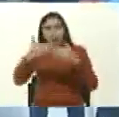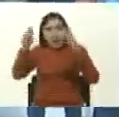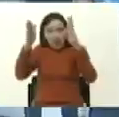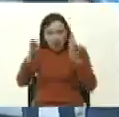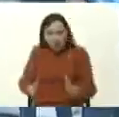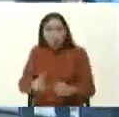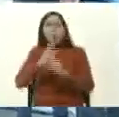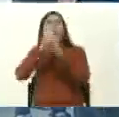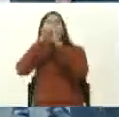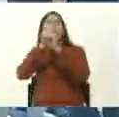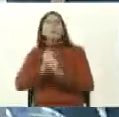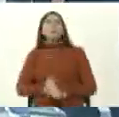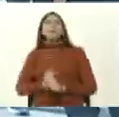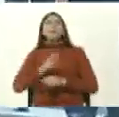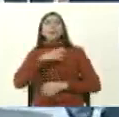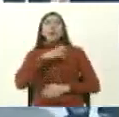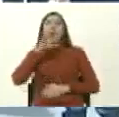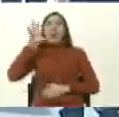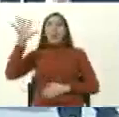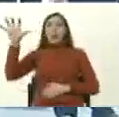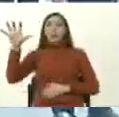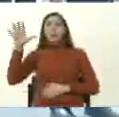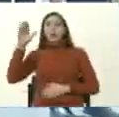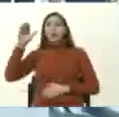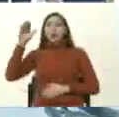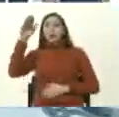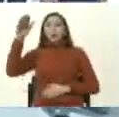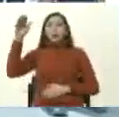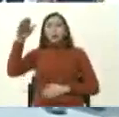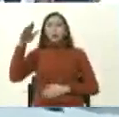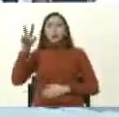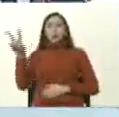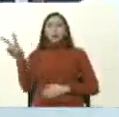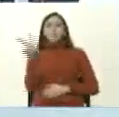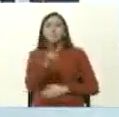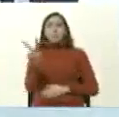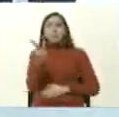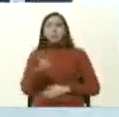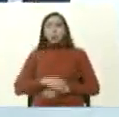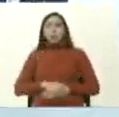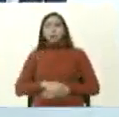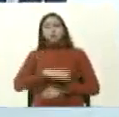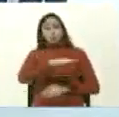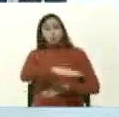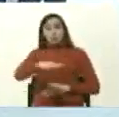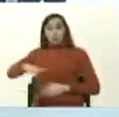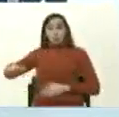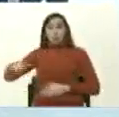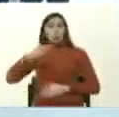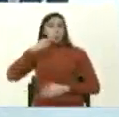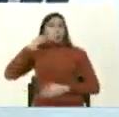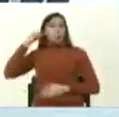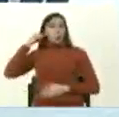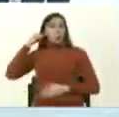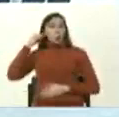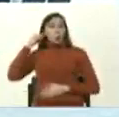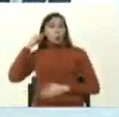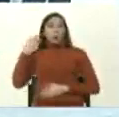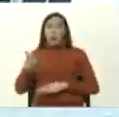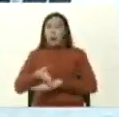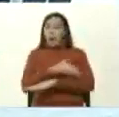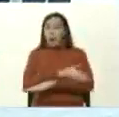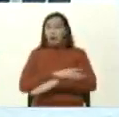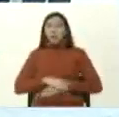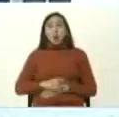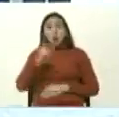la esperanza de la patria, con el futuro de la patria, y estos niños y niñas que ya tenían año y